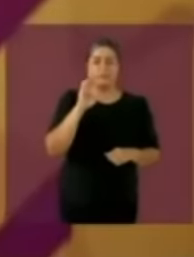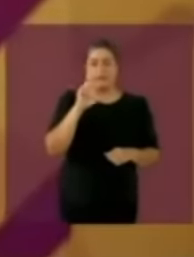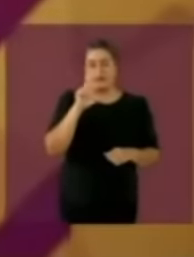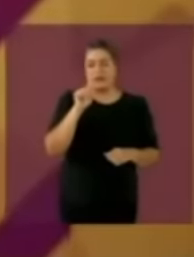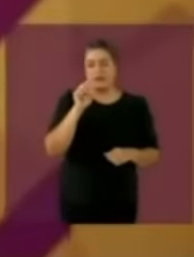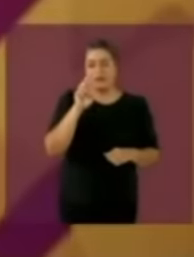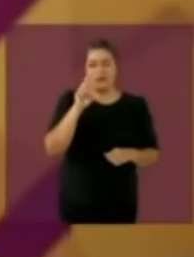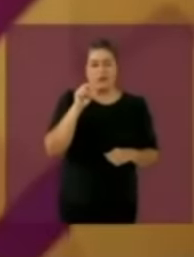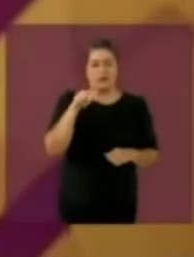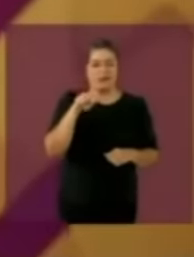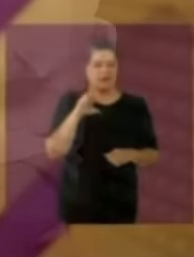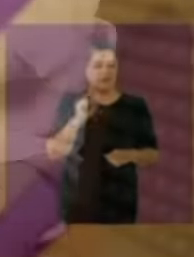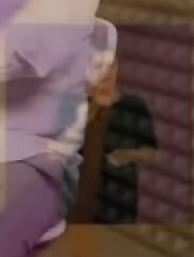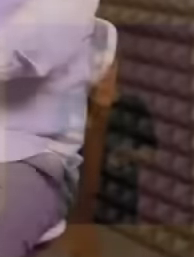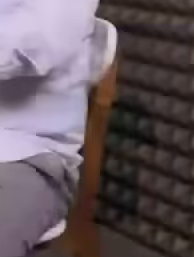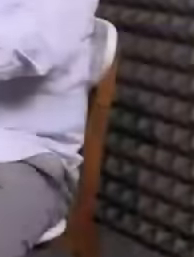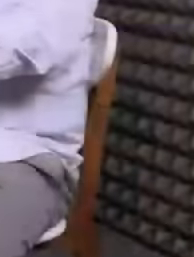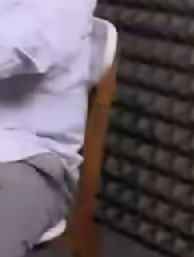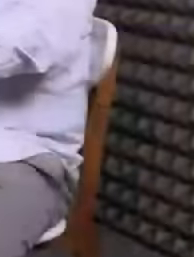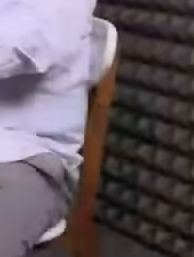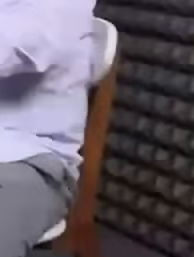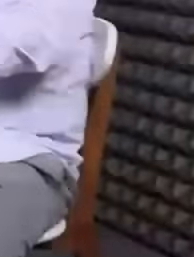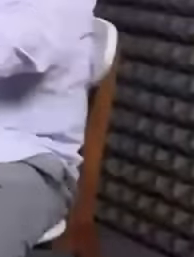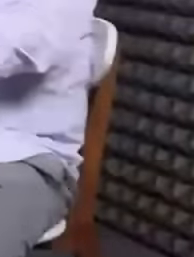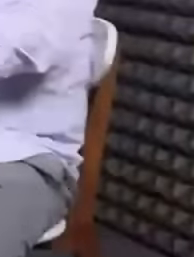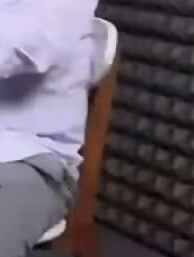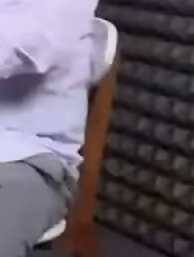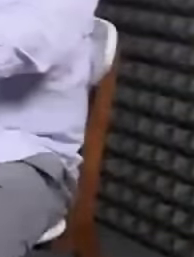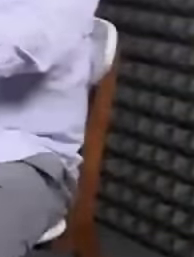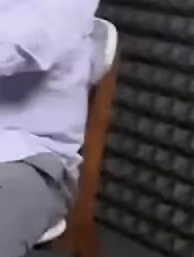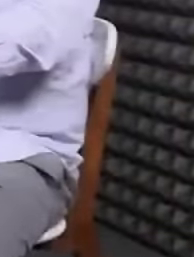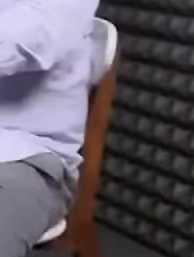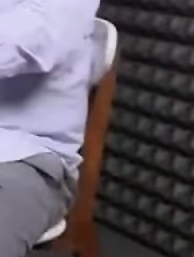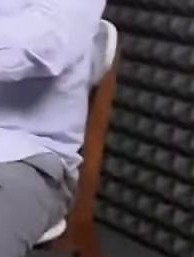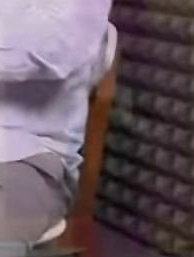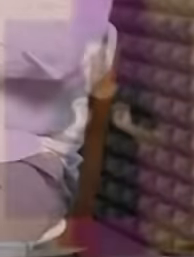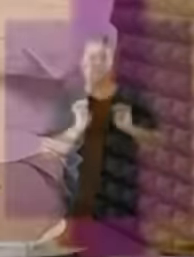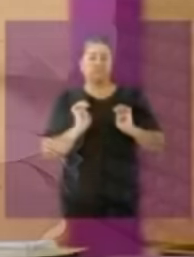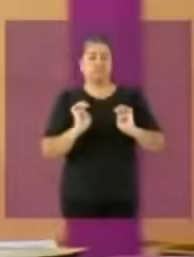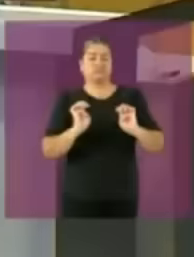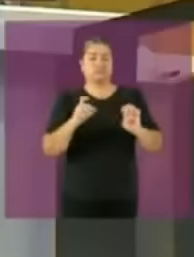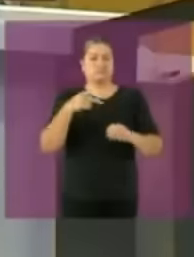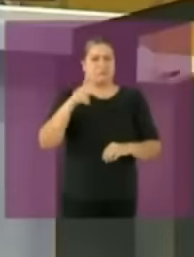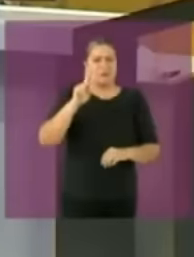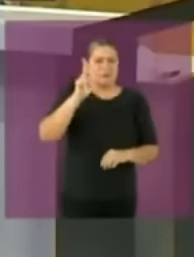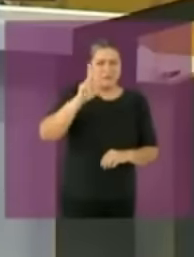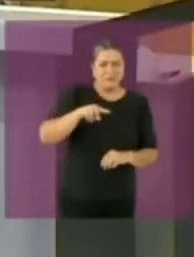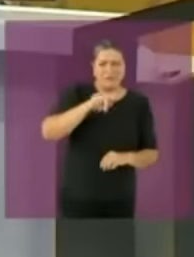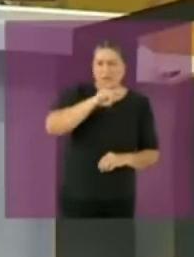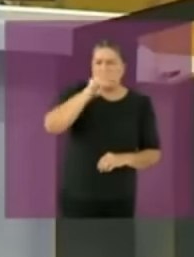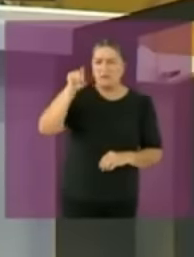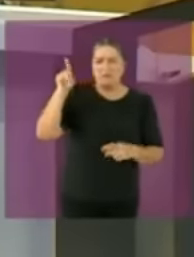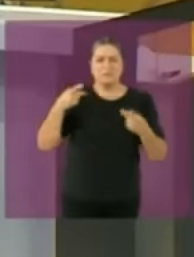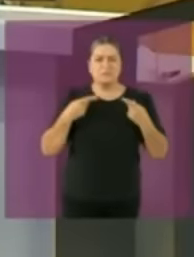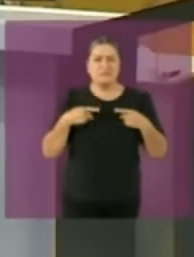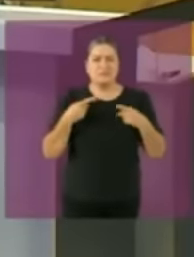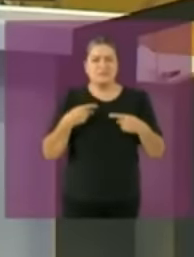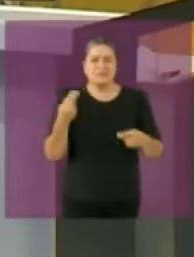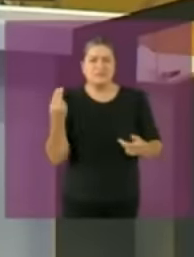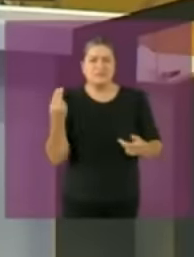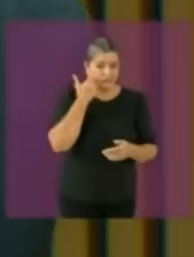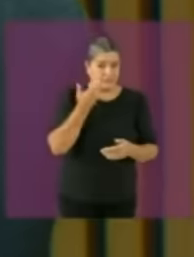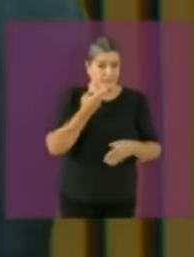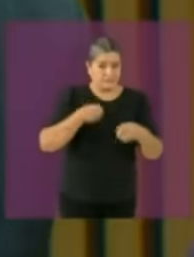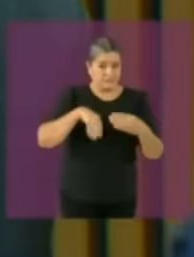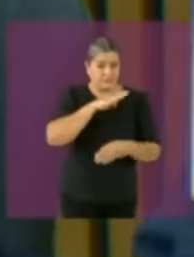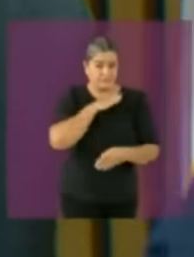¿Dónde está ese atuendo que Xóchitl Gálvez usa para considerarse